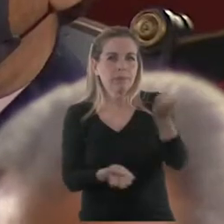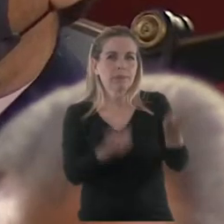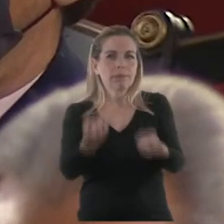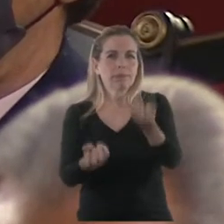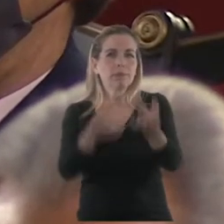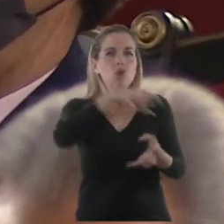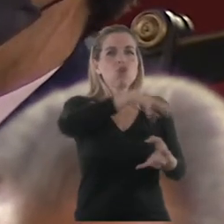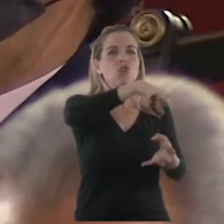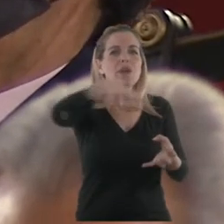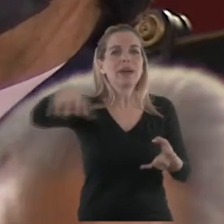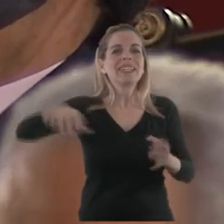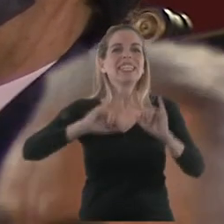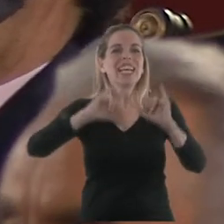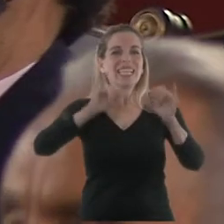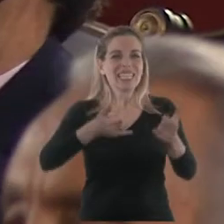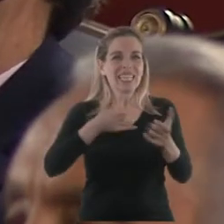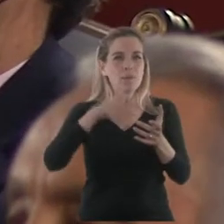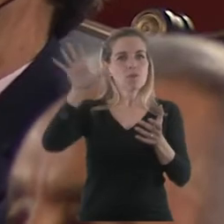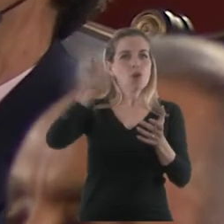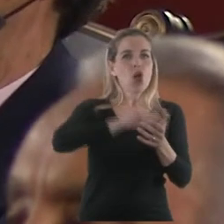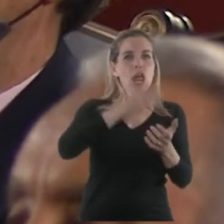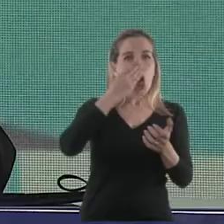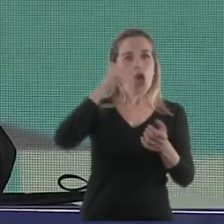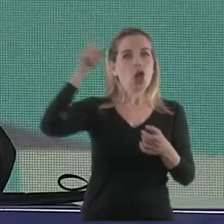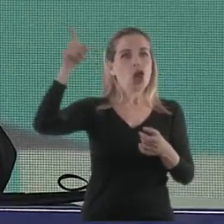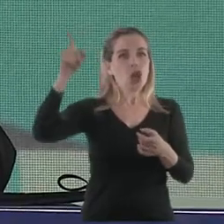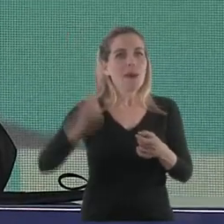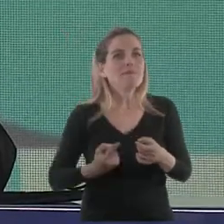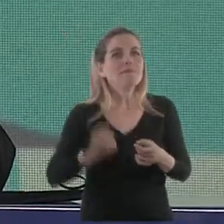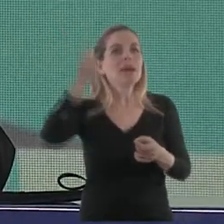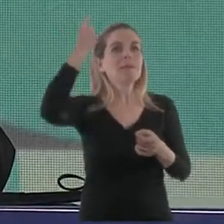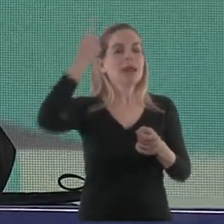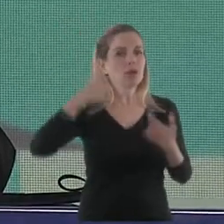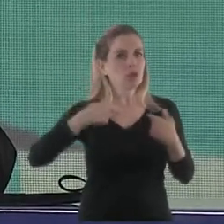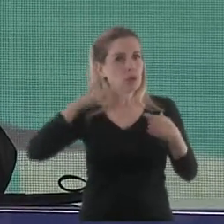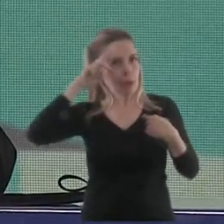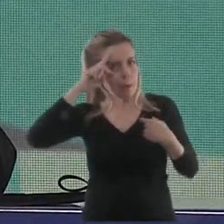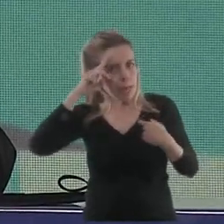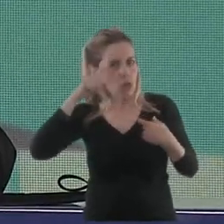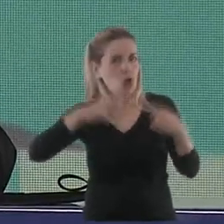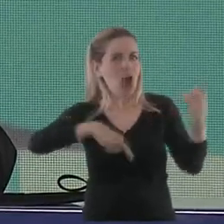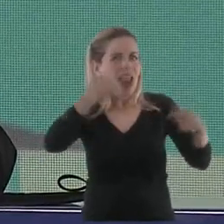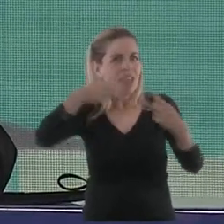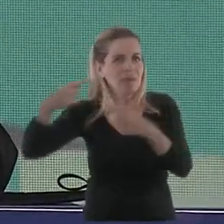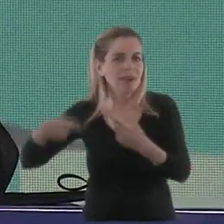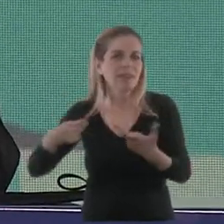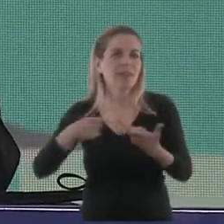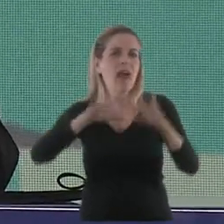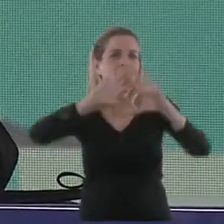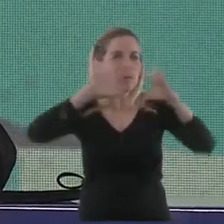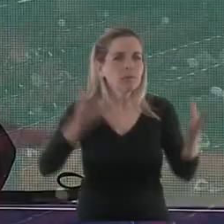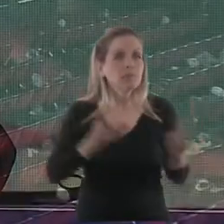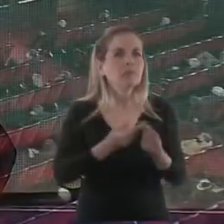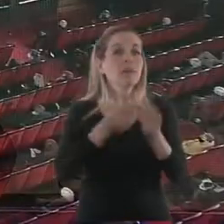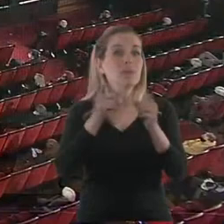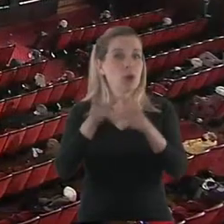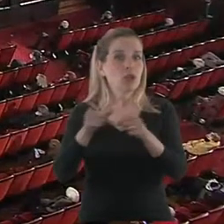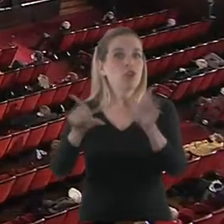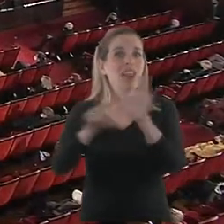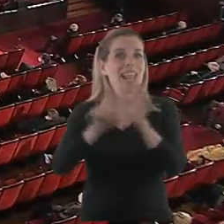sí tuvieron ese modelo de pluralidad y de respeto en la diversidad que la reforma del